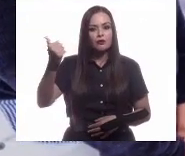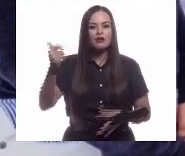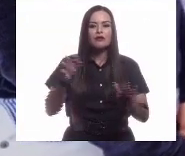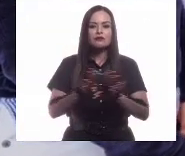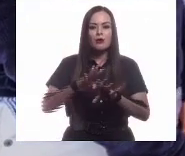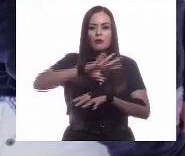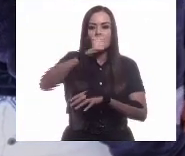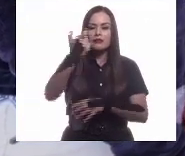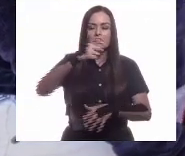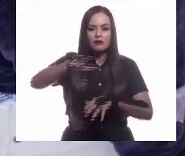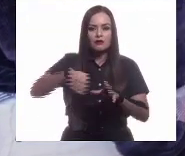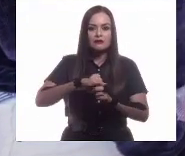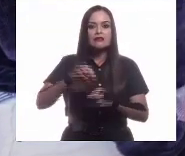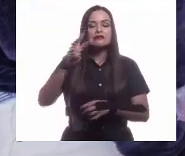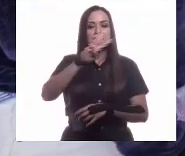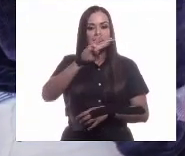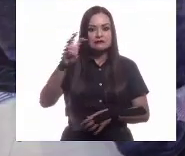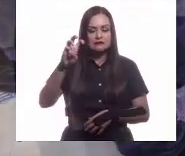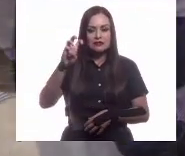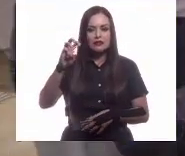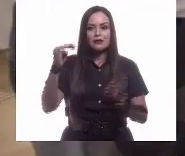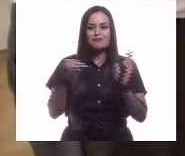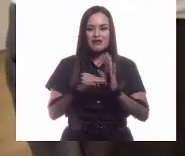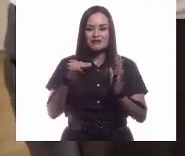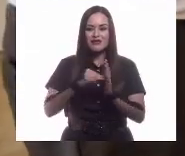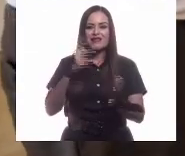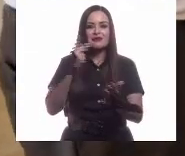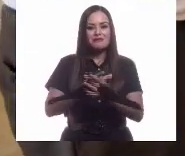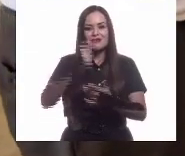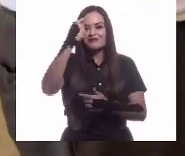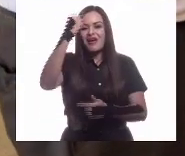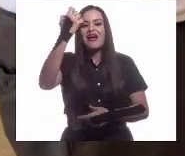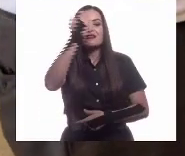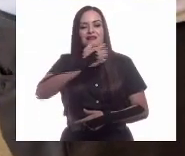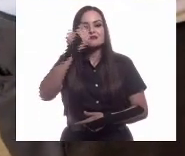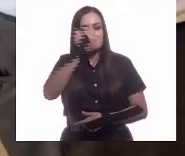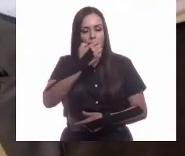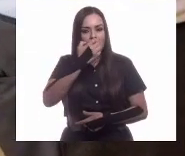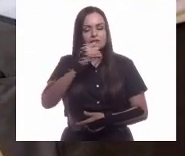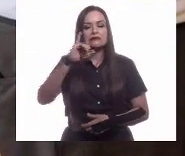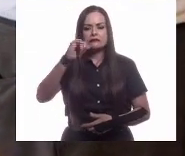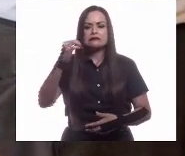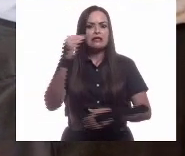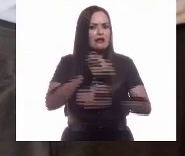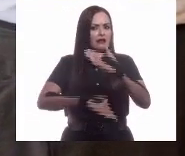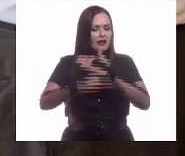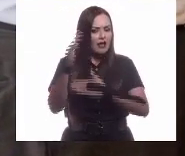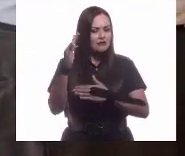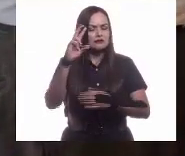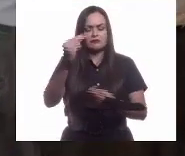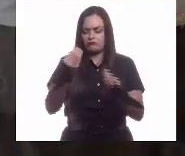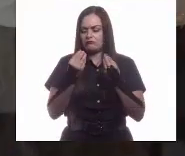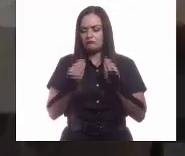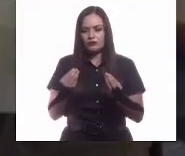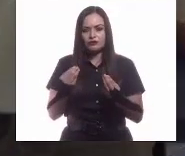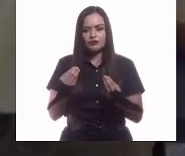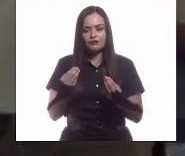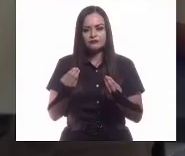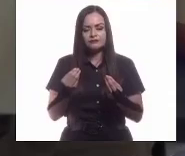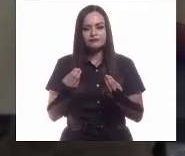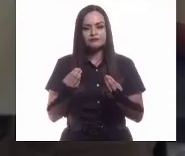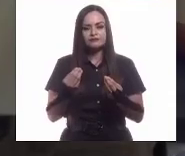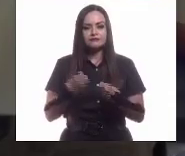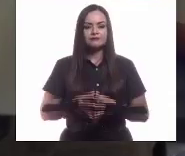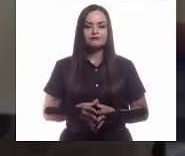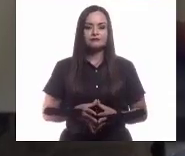300 millones de pesos invertidos en el nivel profesional. Con gran éxito y también con alta demanda, abrió sus